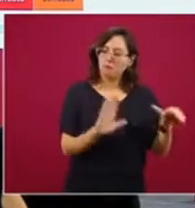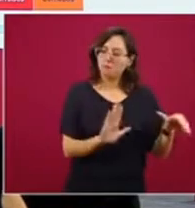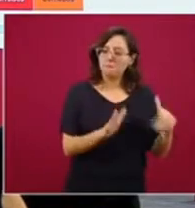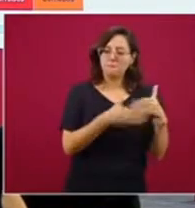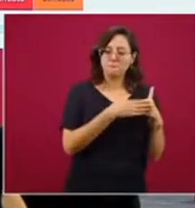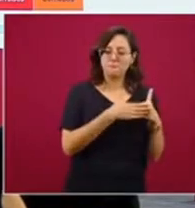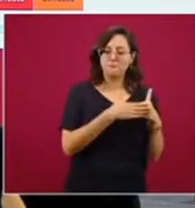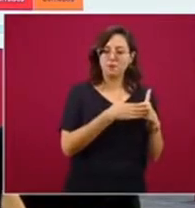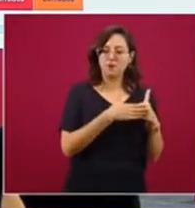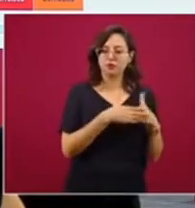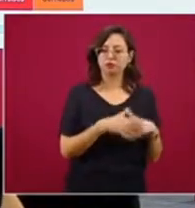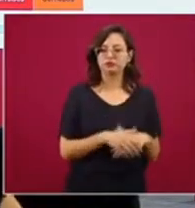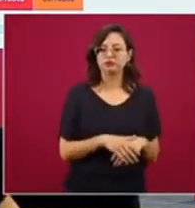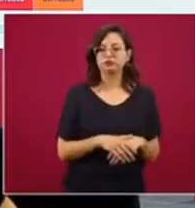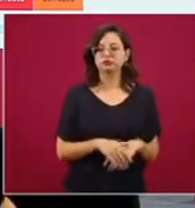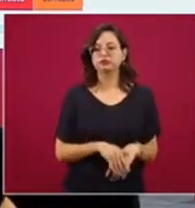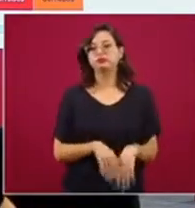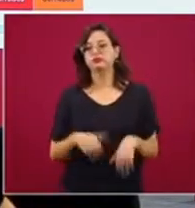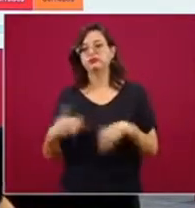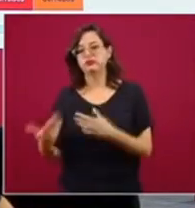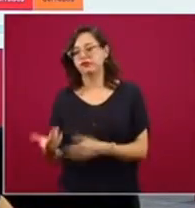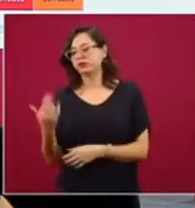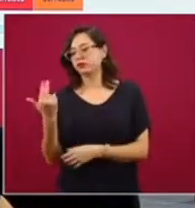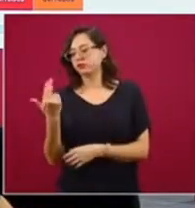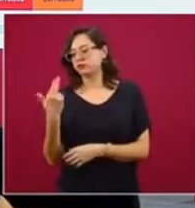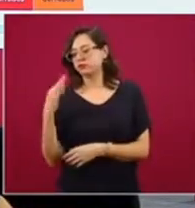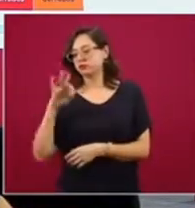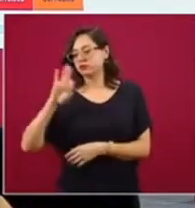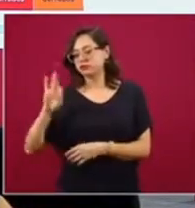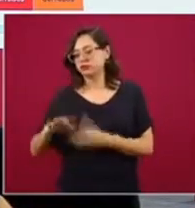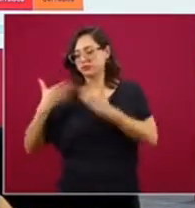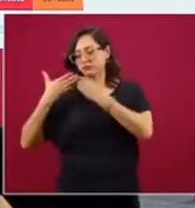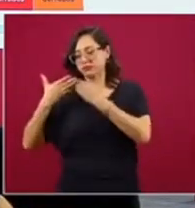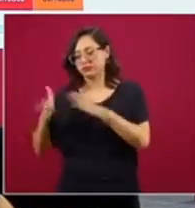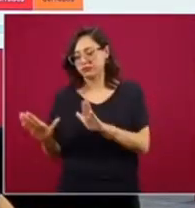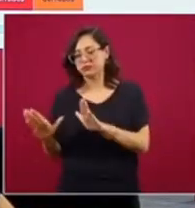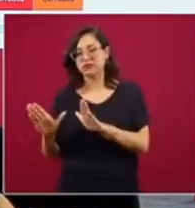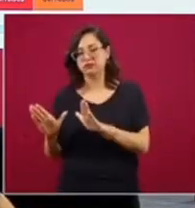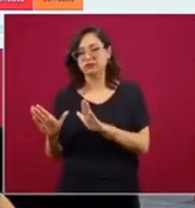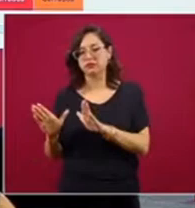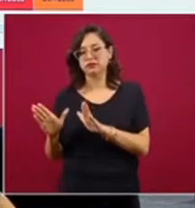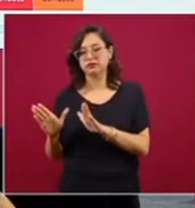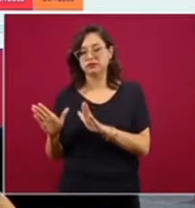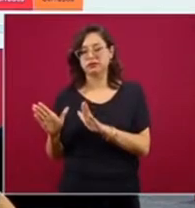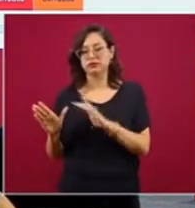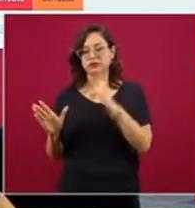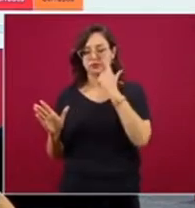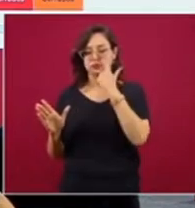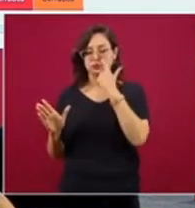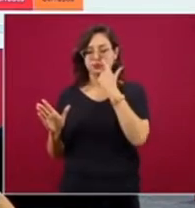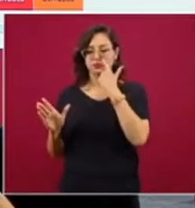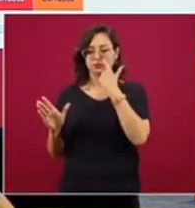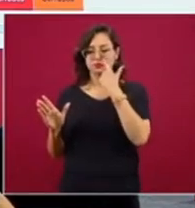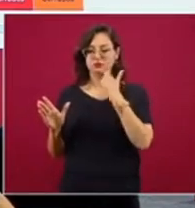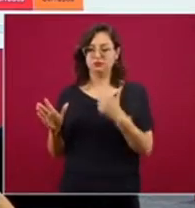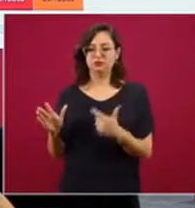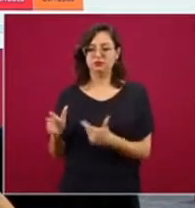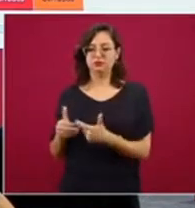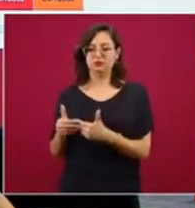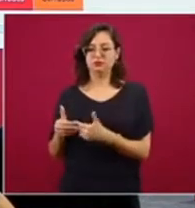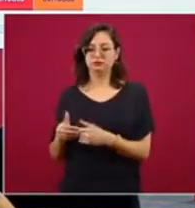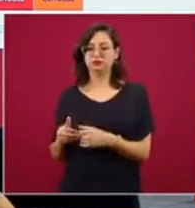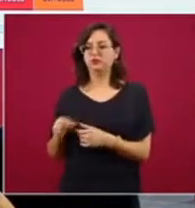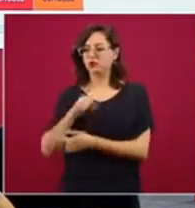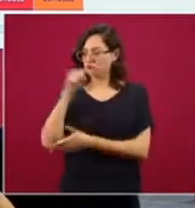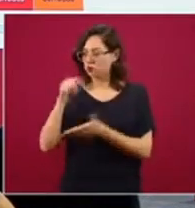rojo se permite una apertura al 25% de sus existencias, de